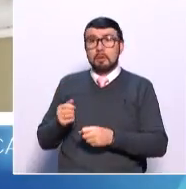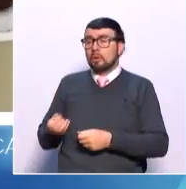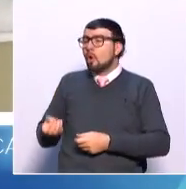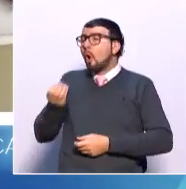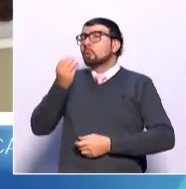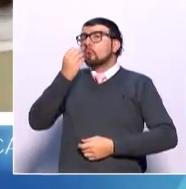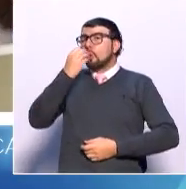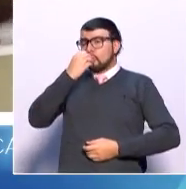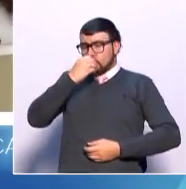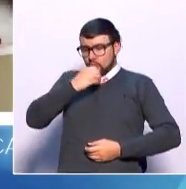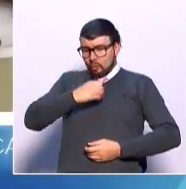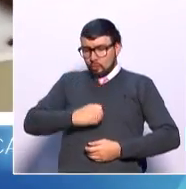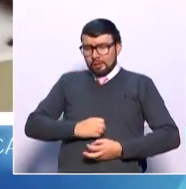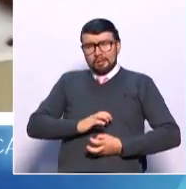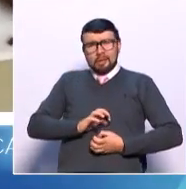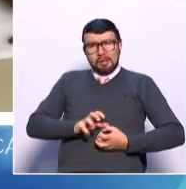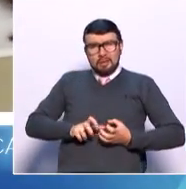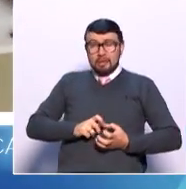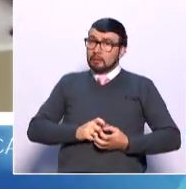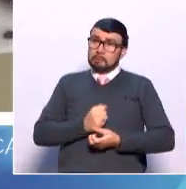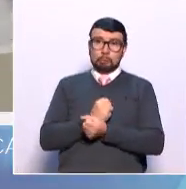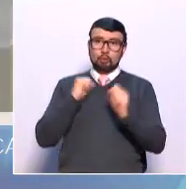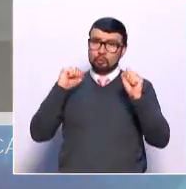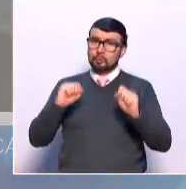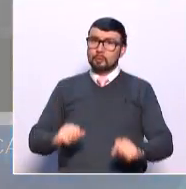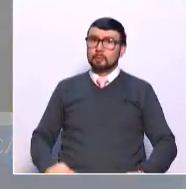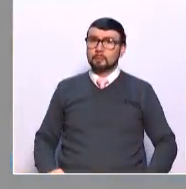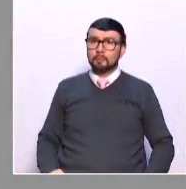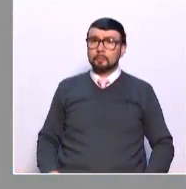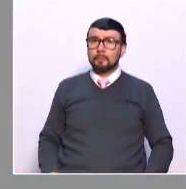digerir este tipo de carne